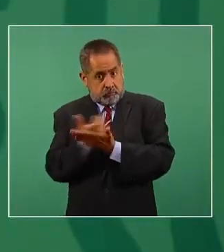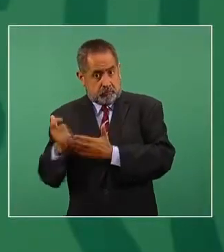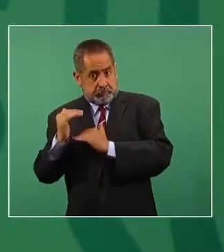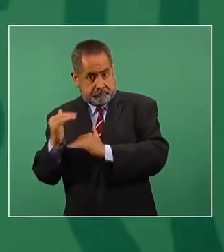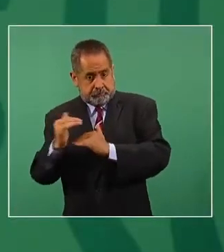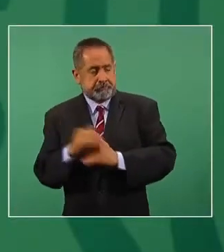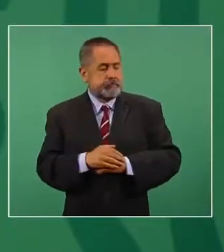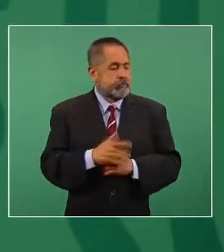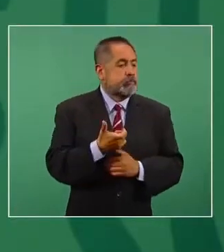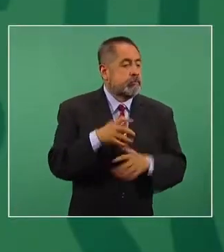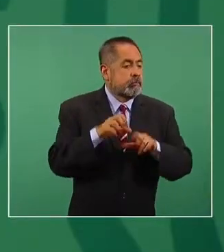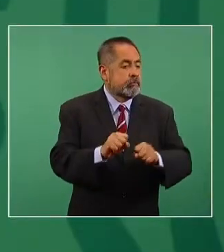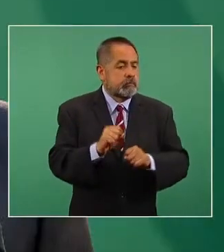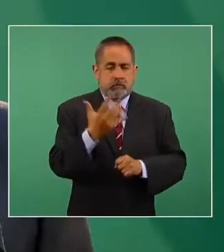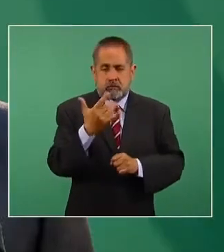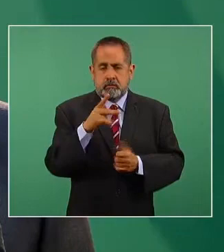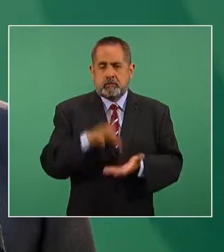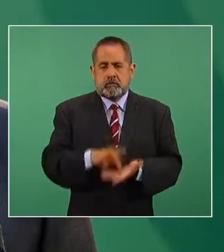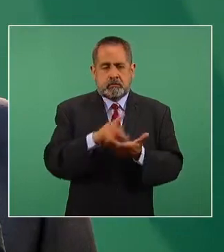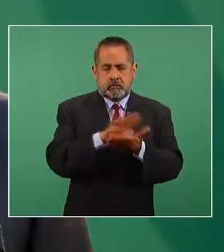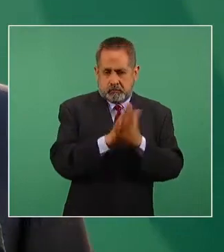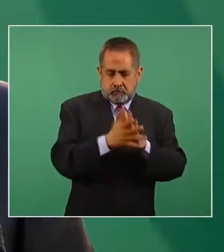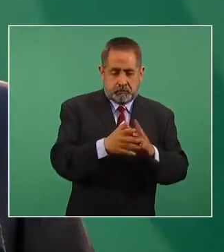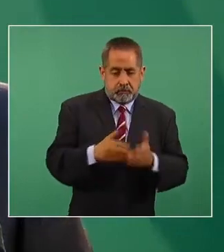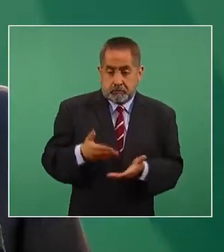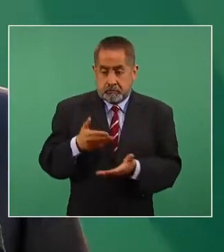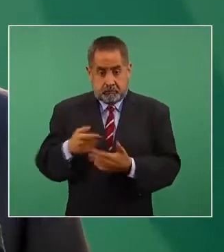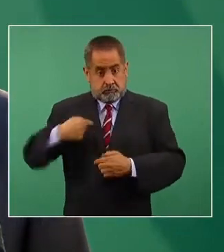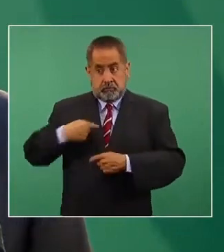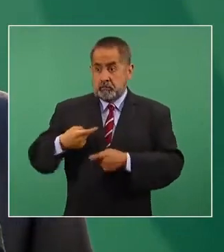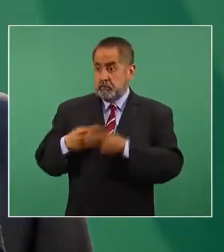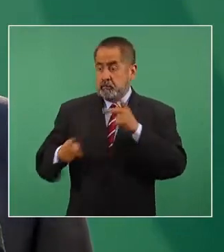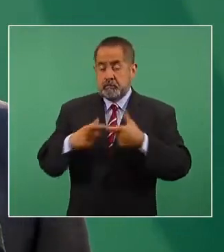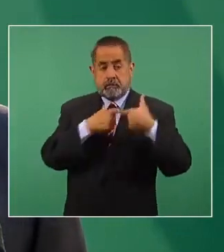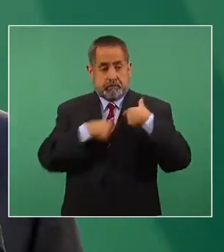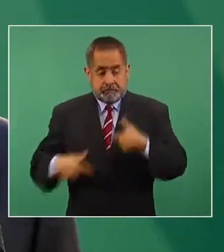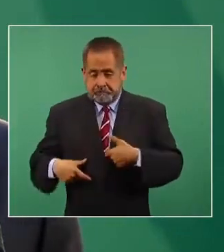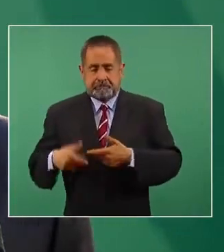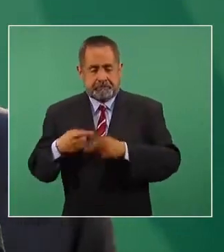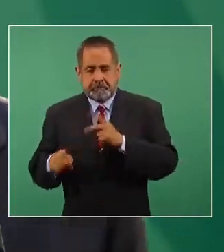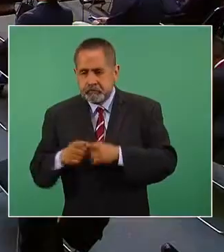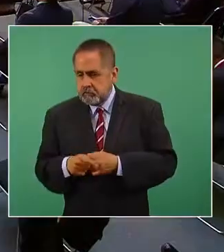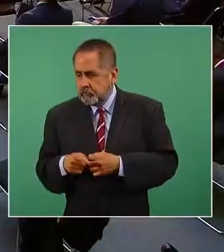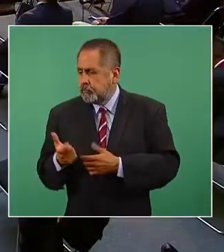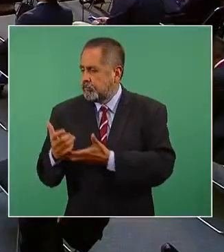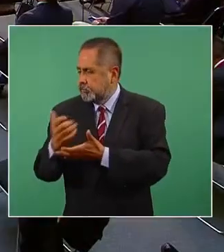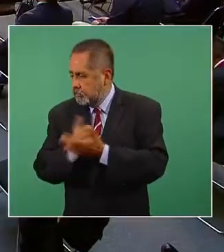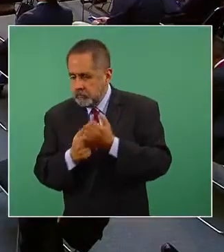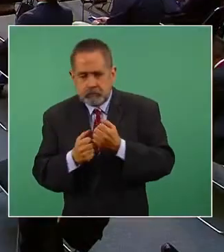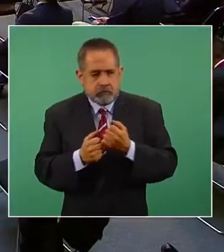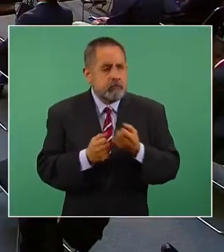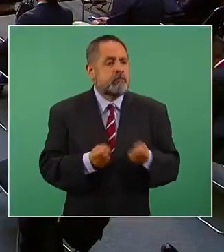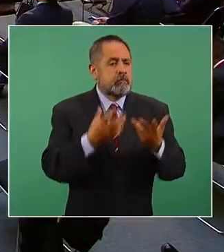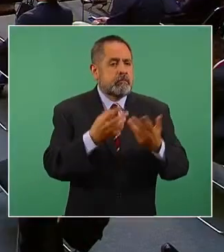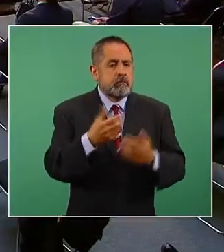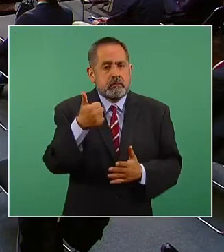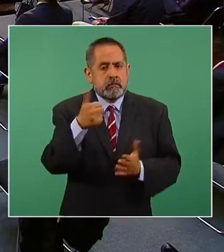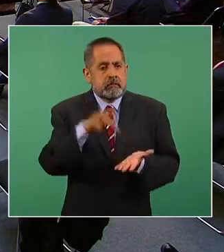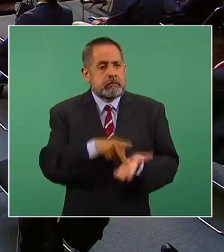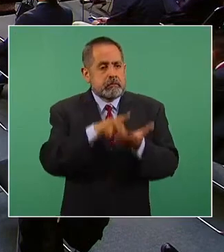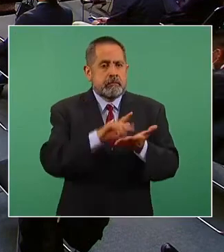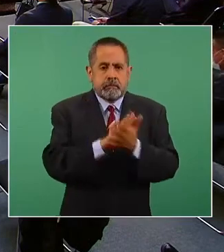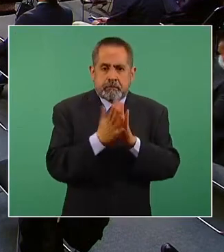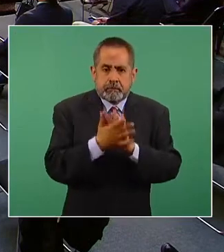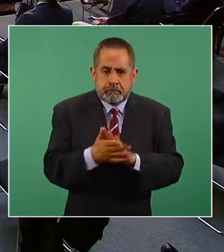Cuando llegamos al gobierno, el salario mínimo solo alcanzaba para comprar 6 kilos de